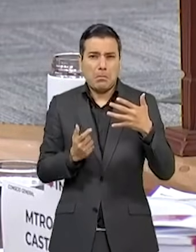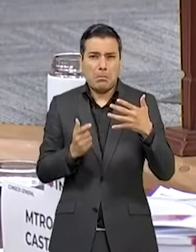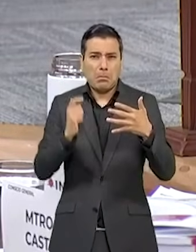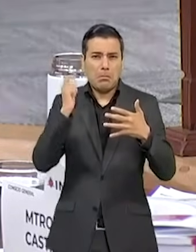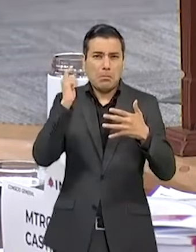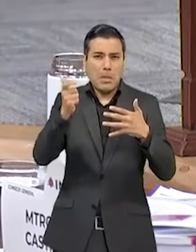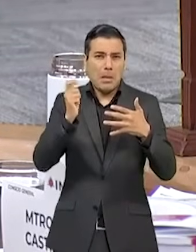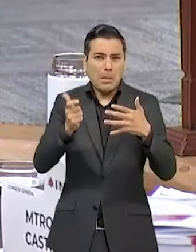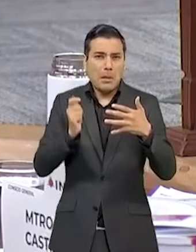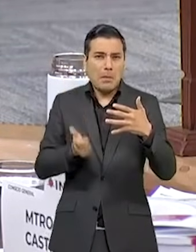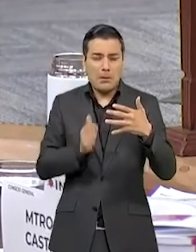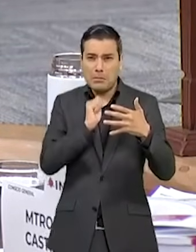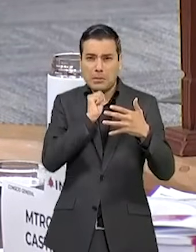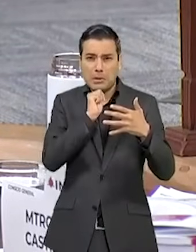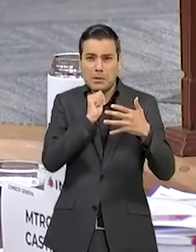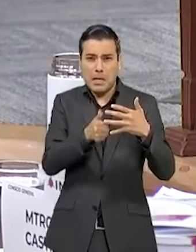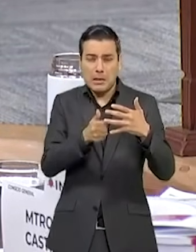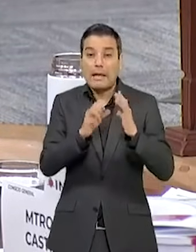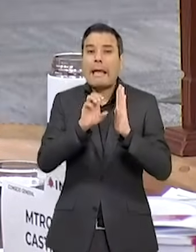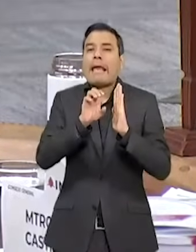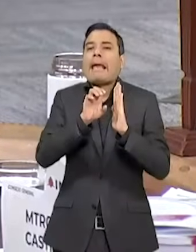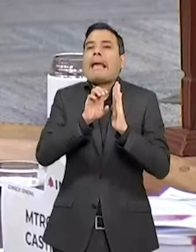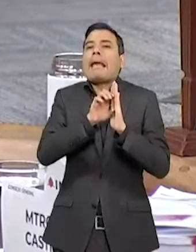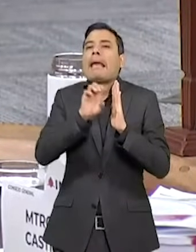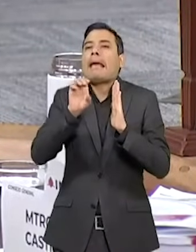prestaciones serían parte de mi salario.